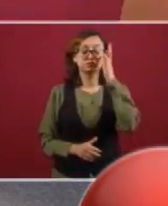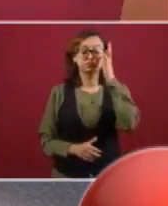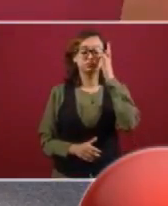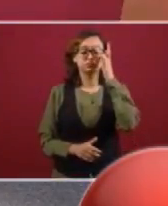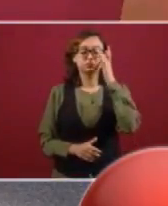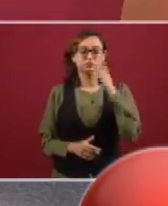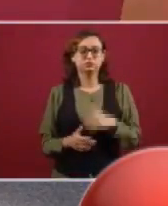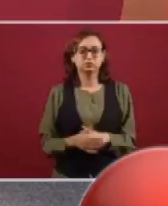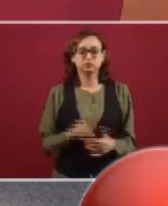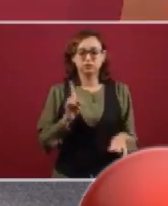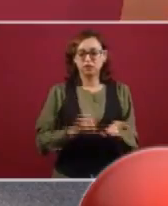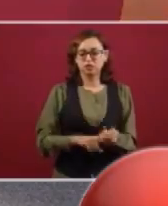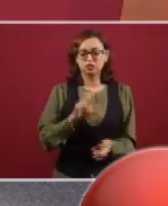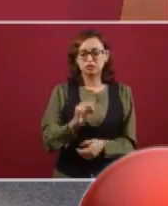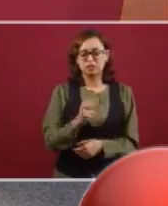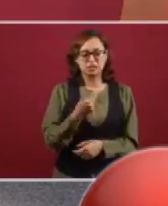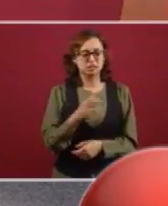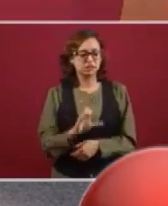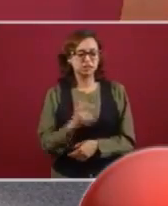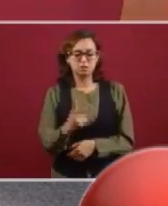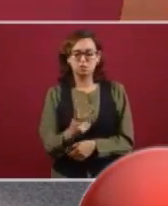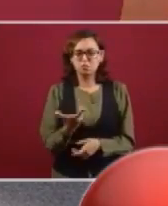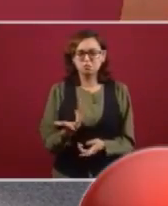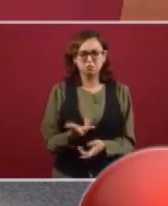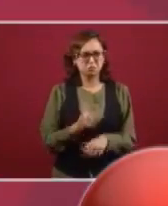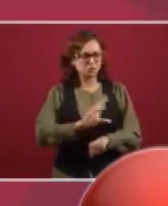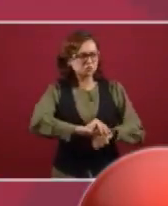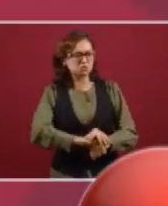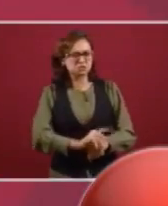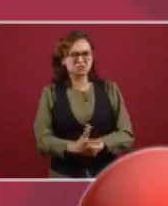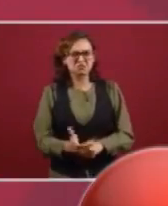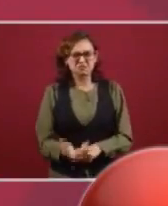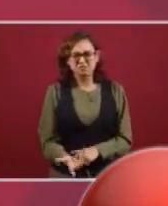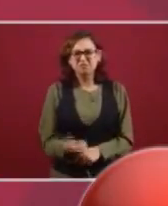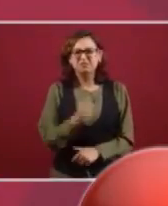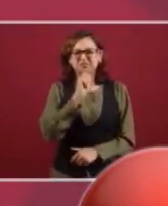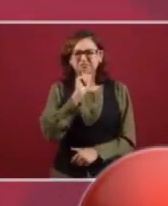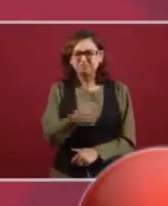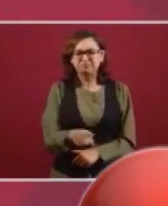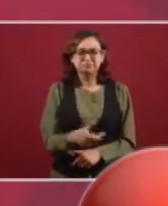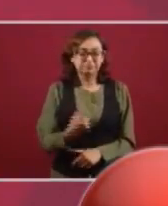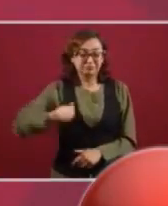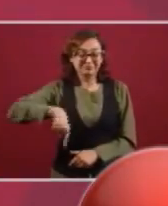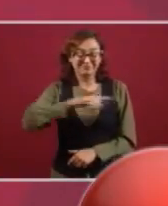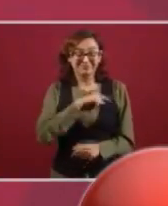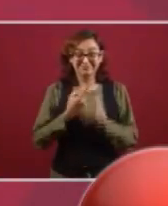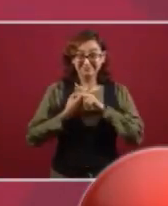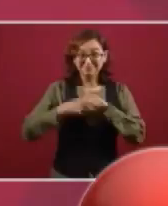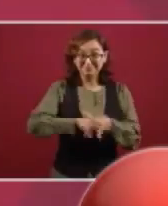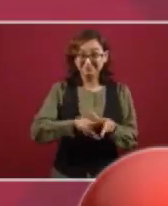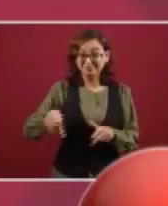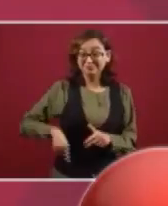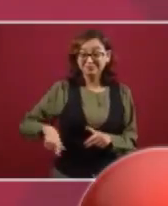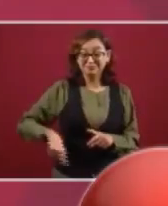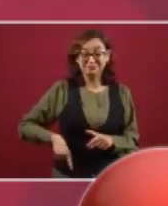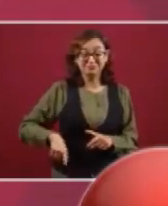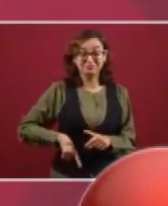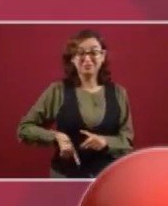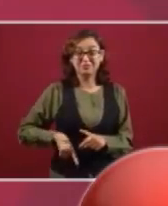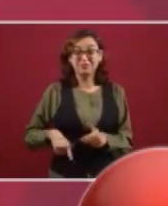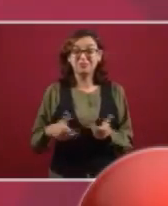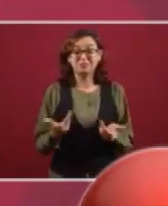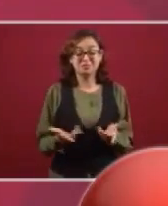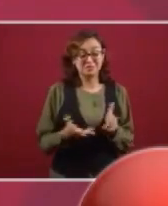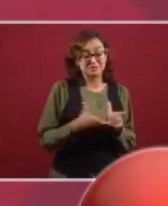en Hacienda. Es más, cuando llegamos nosotros,